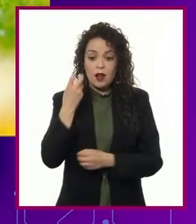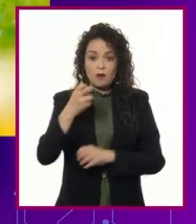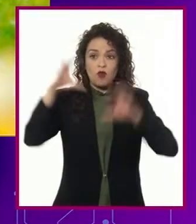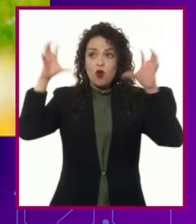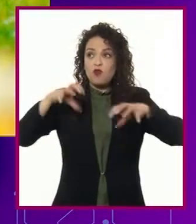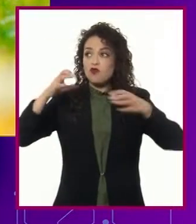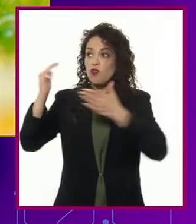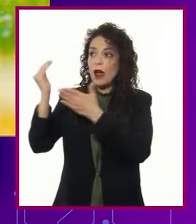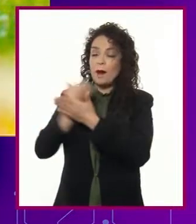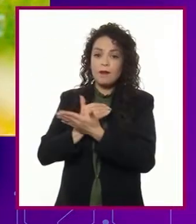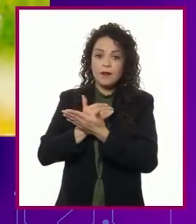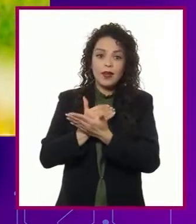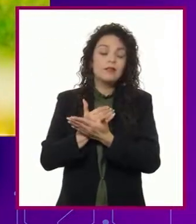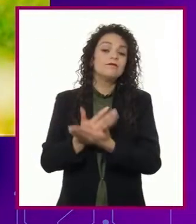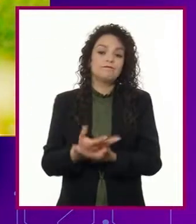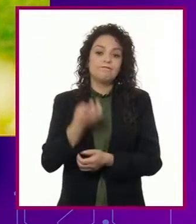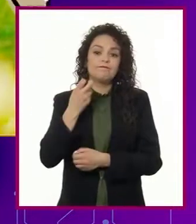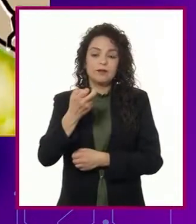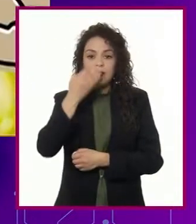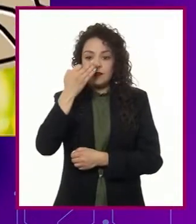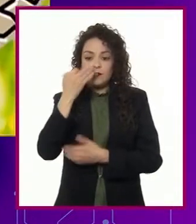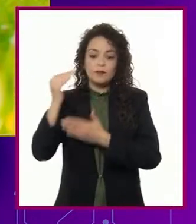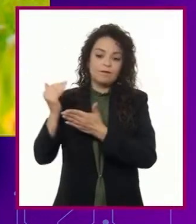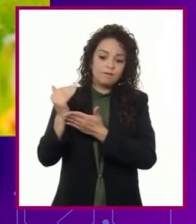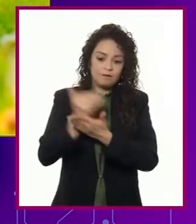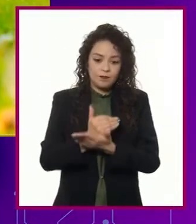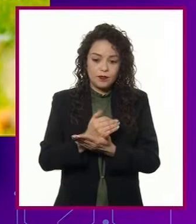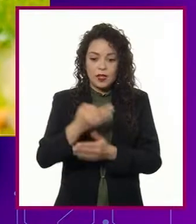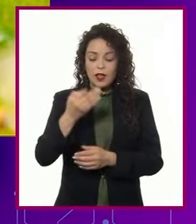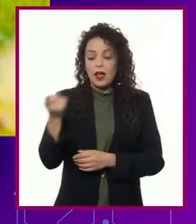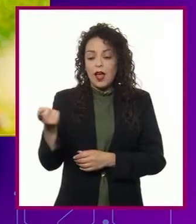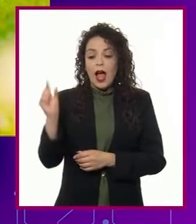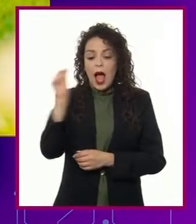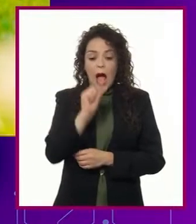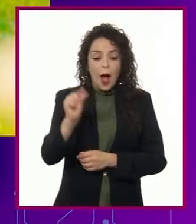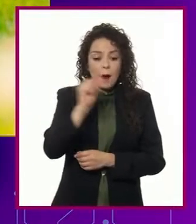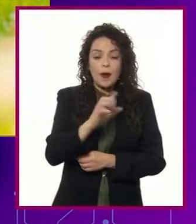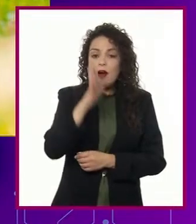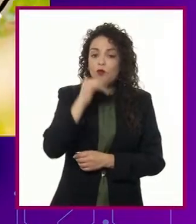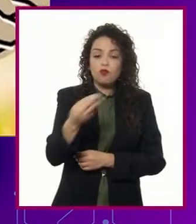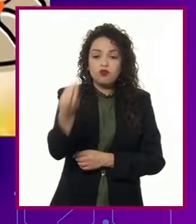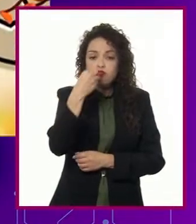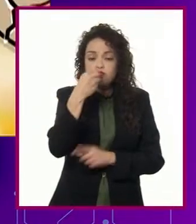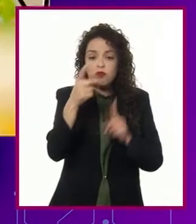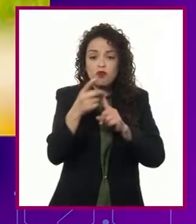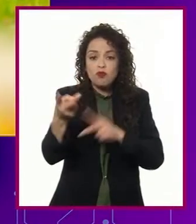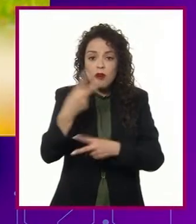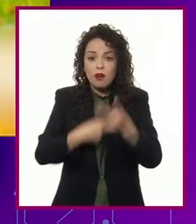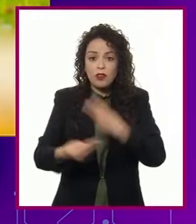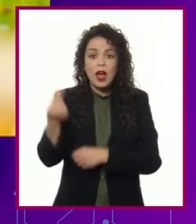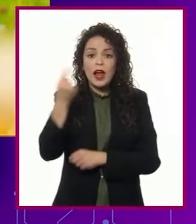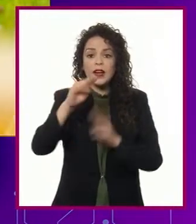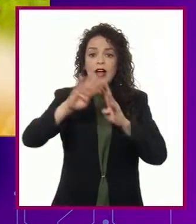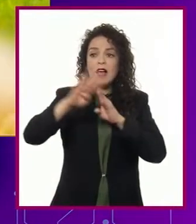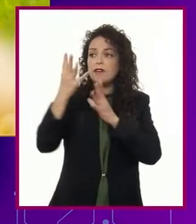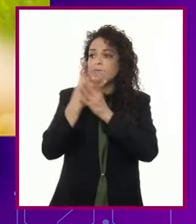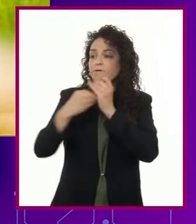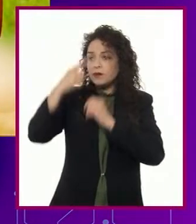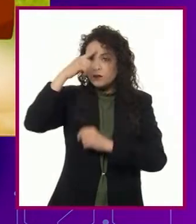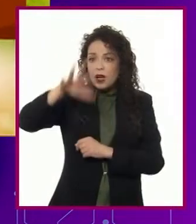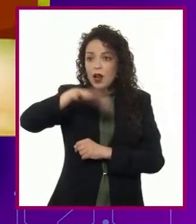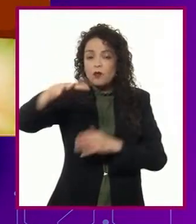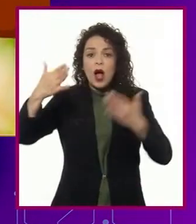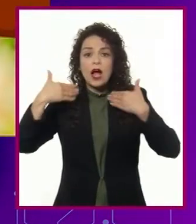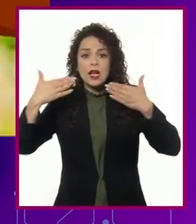y la floración. Por esta razón, las abejas no tienen de qué alimentarse, por lo que tienen que migrar para buscar climas que sean